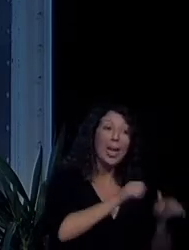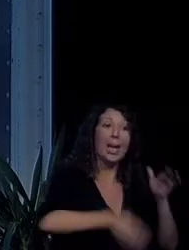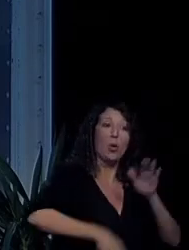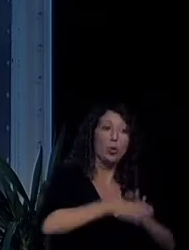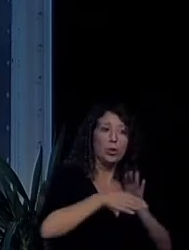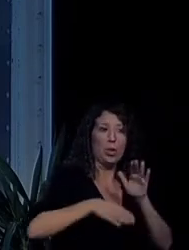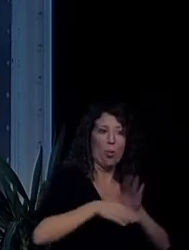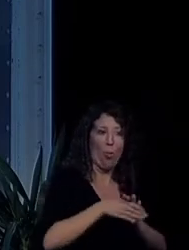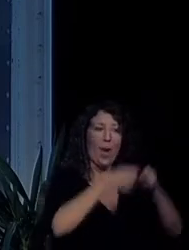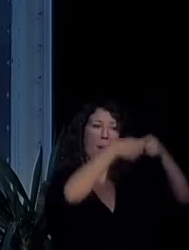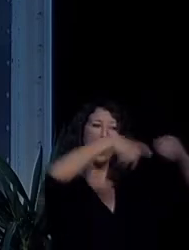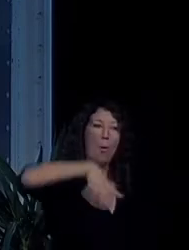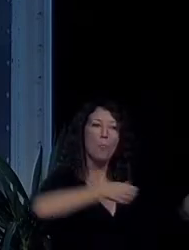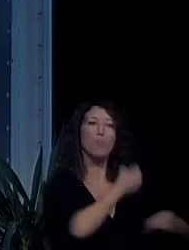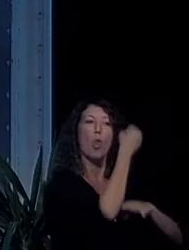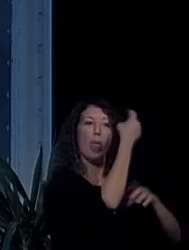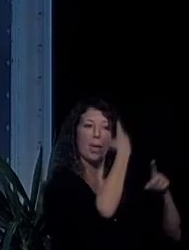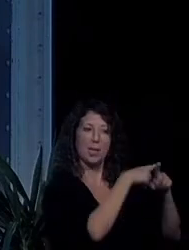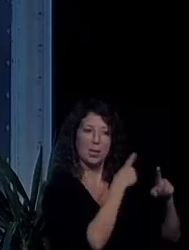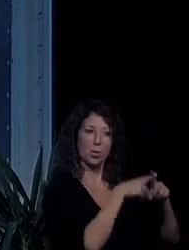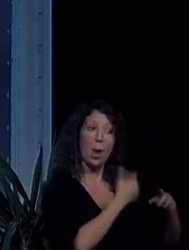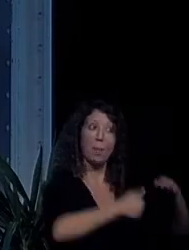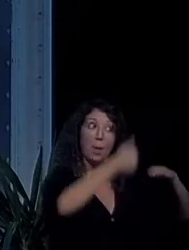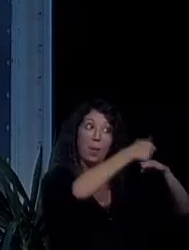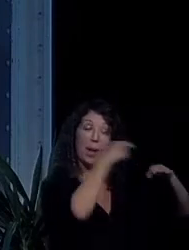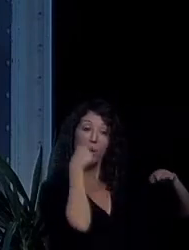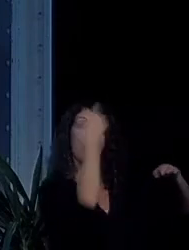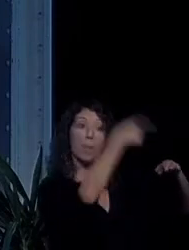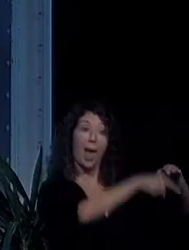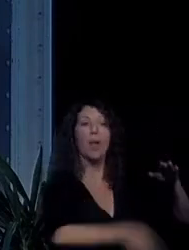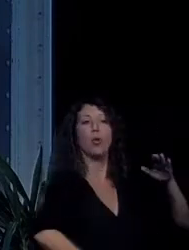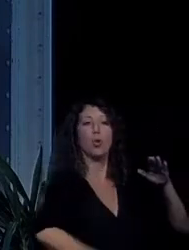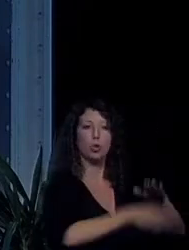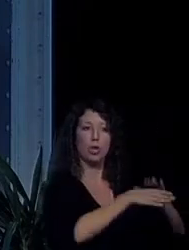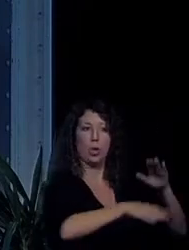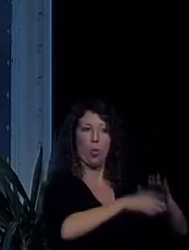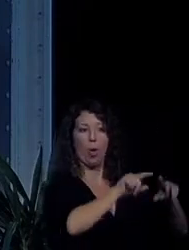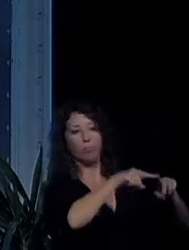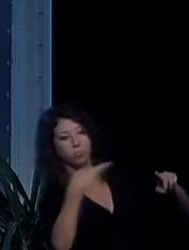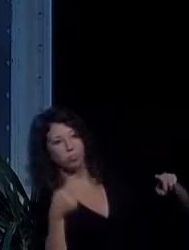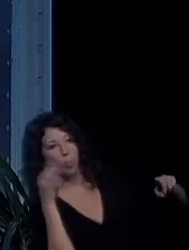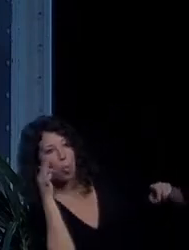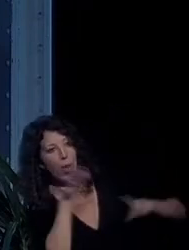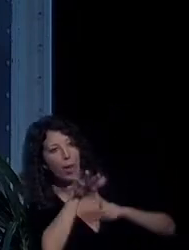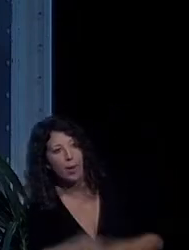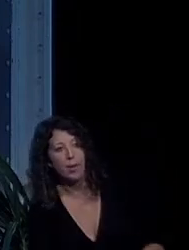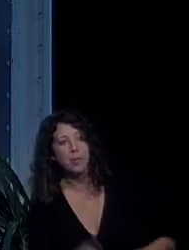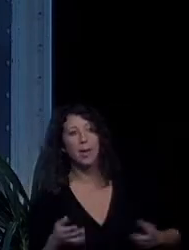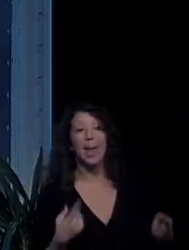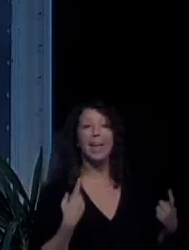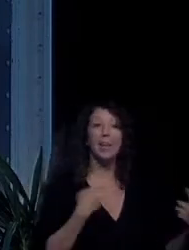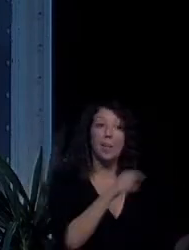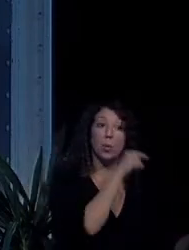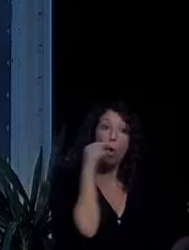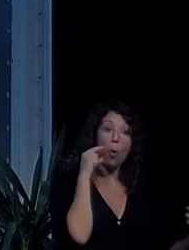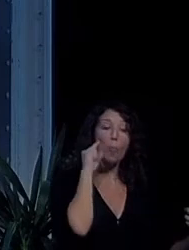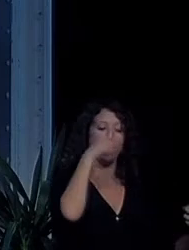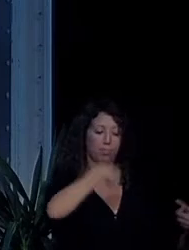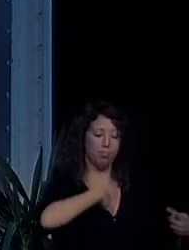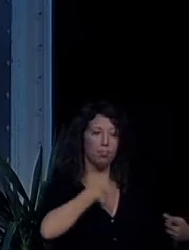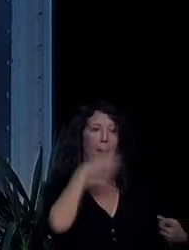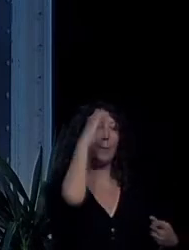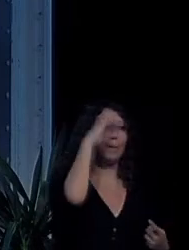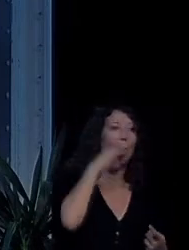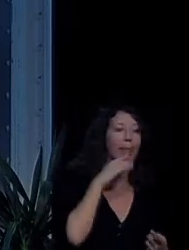están preservando los privilegios que detentan sobre las mujeres y sus cuerpos, ¿no? Entonces, necesitamos menos hombres que se identifiquen como padres,